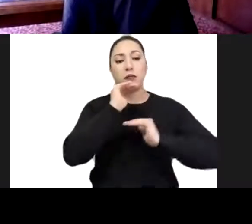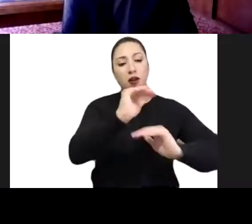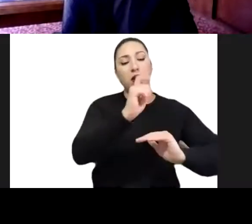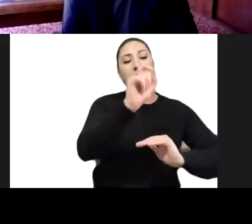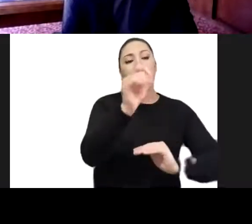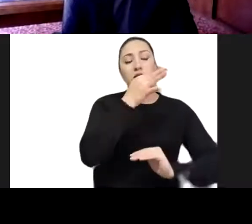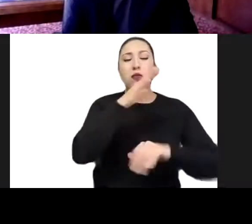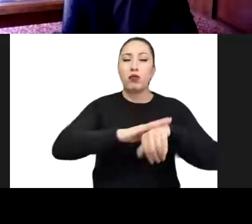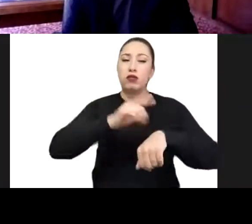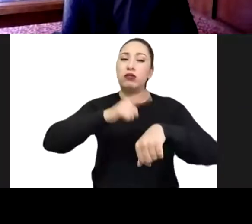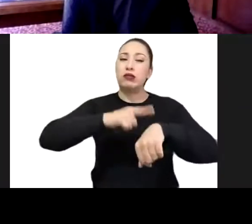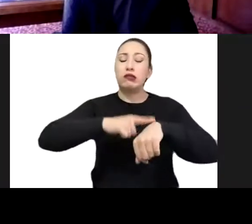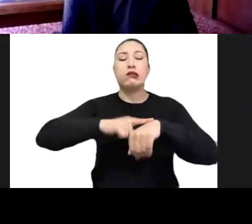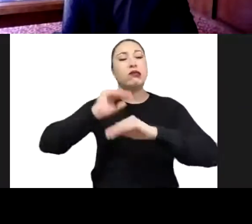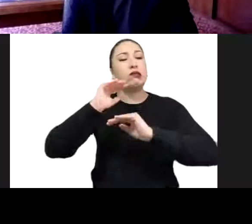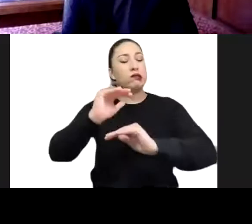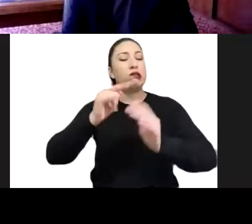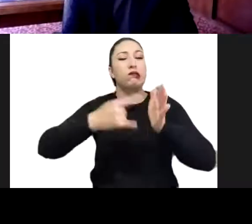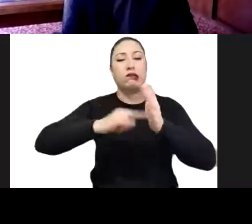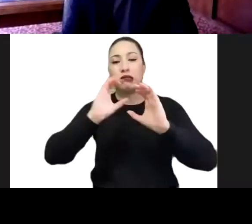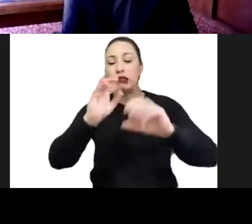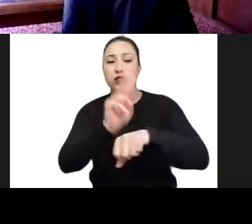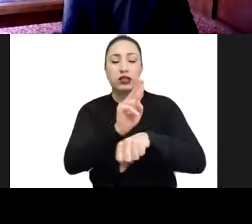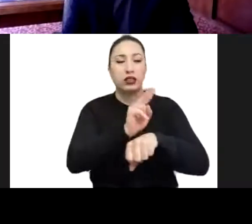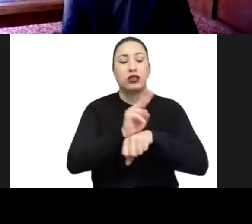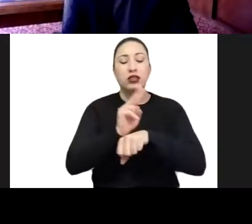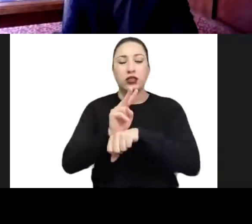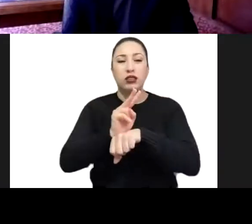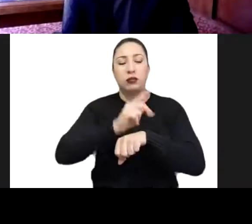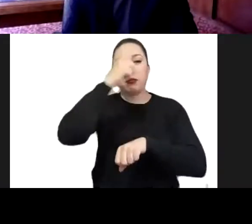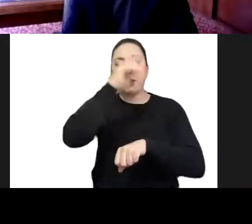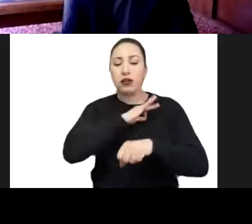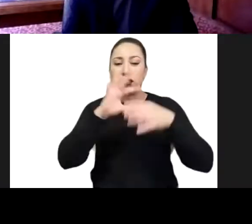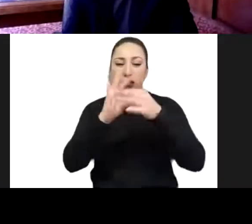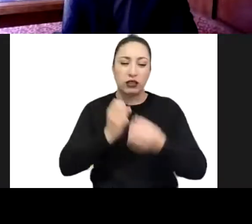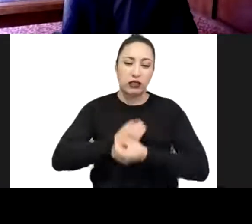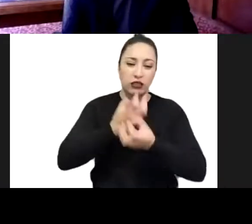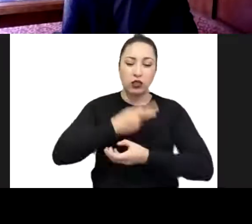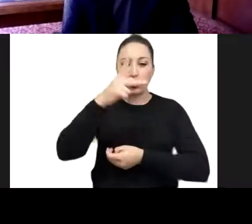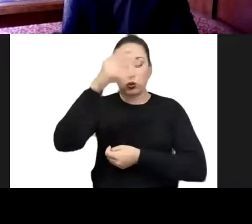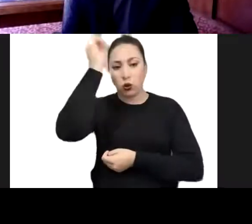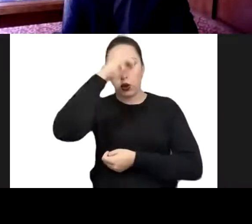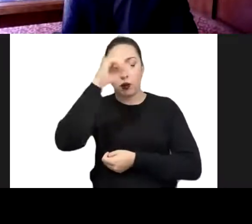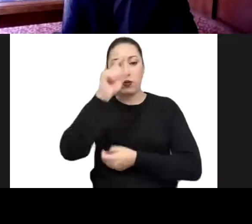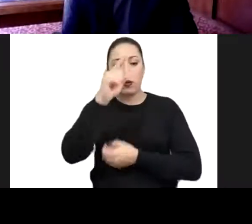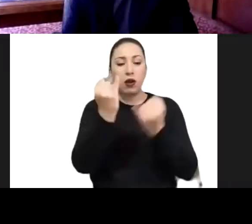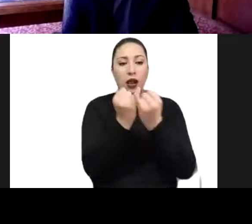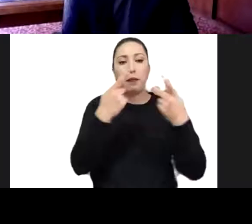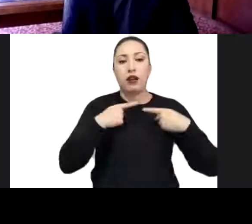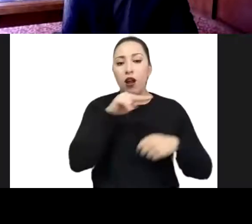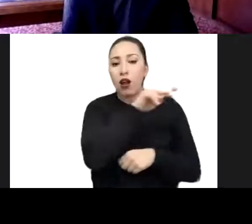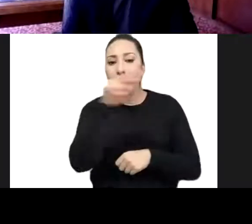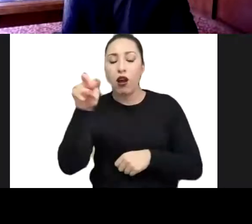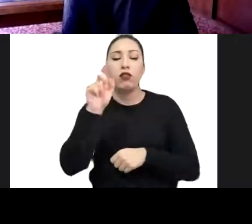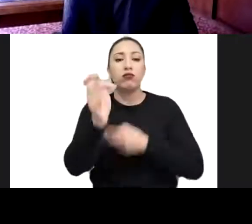estricto control de los tiempos para darles oportunidad a cada uno que puedan externar sus puntos de vista y, por supuesto, a la audiencia que puedan presentar sus